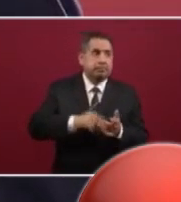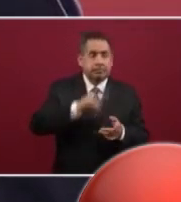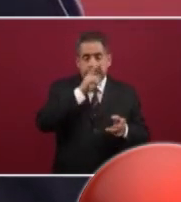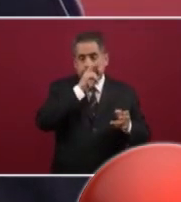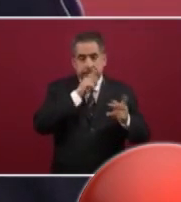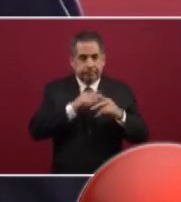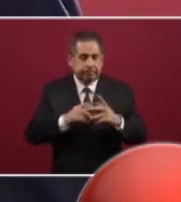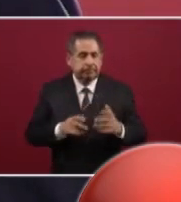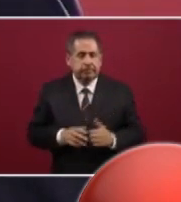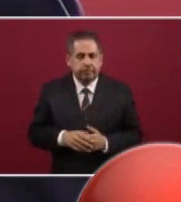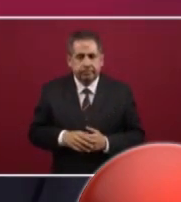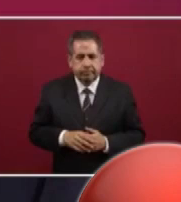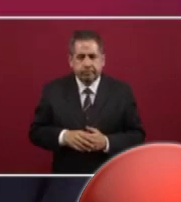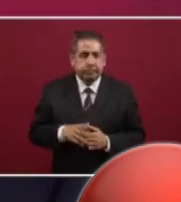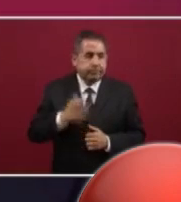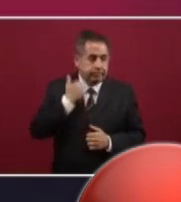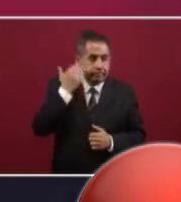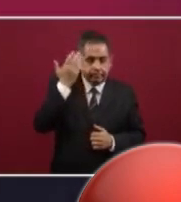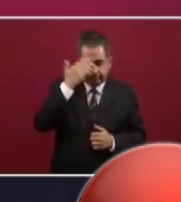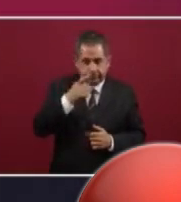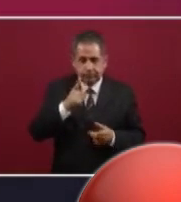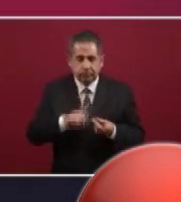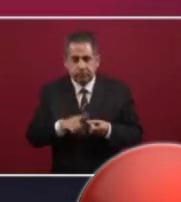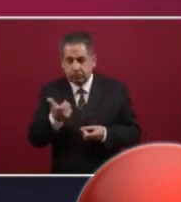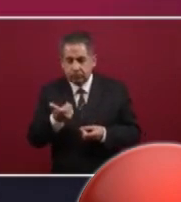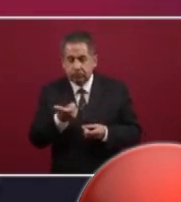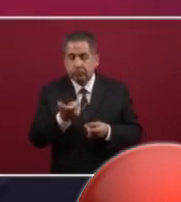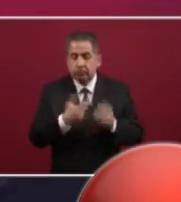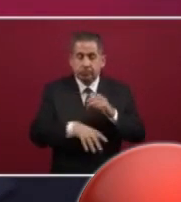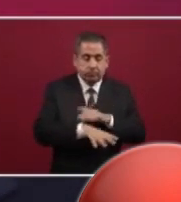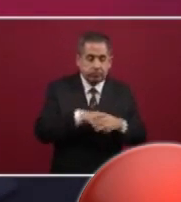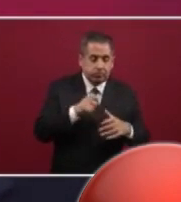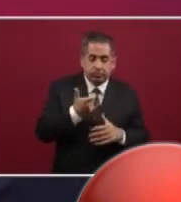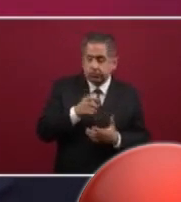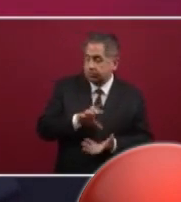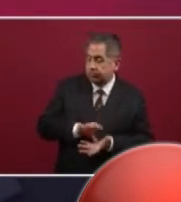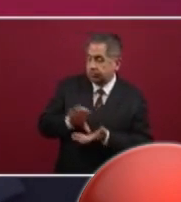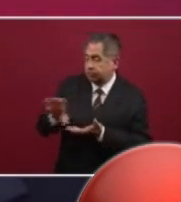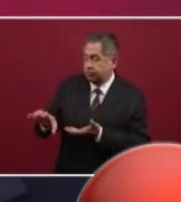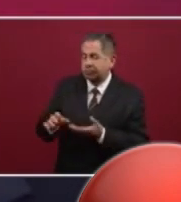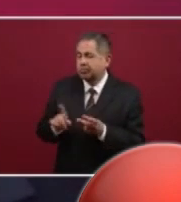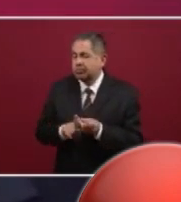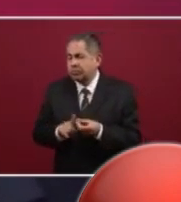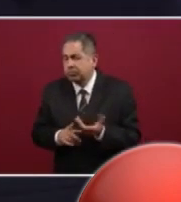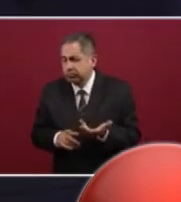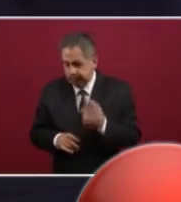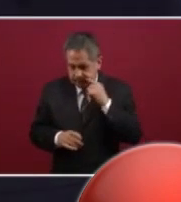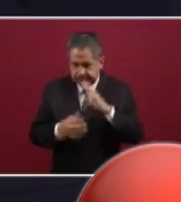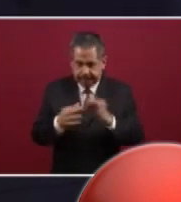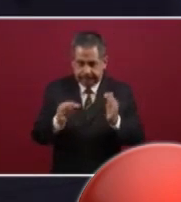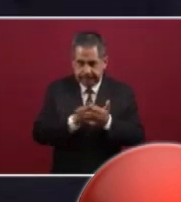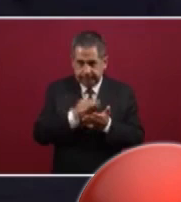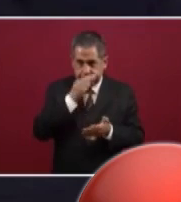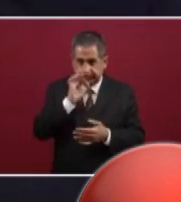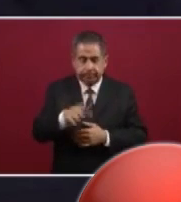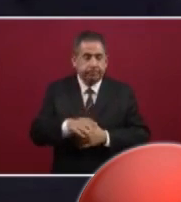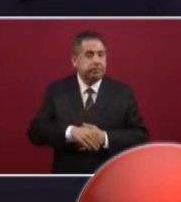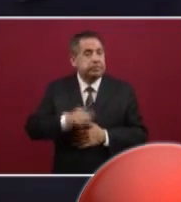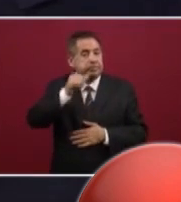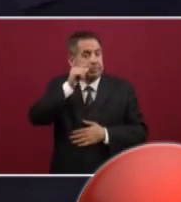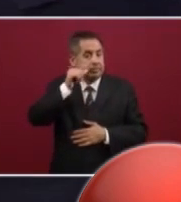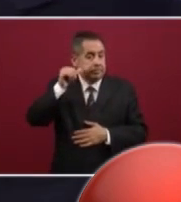preocupados, interesados en saber de dónde va a salir el presupuesto. Ayer